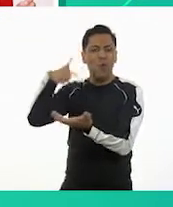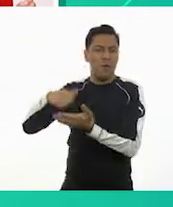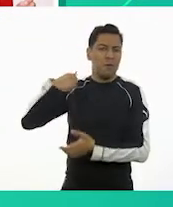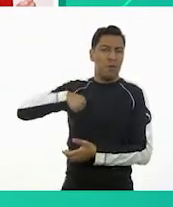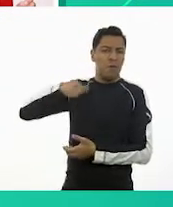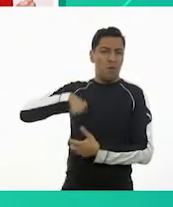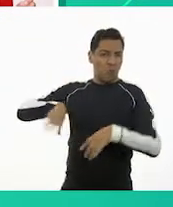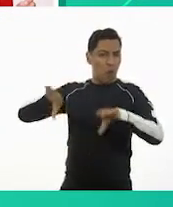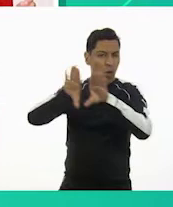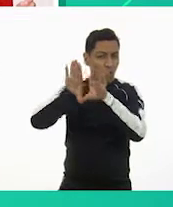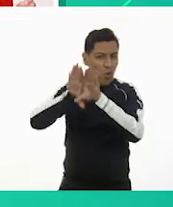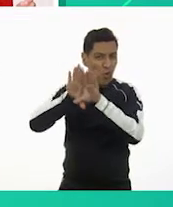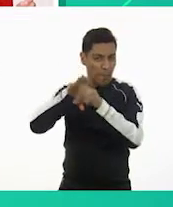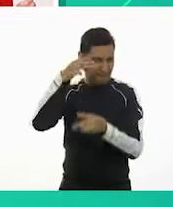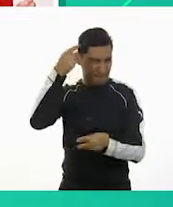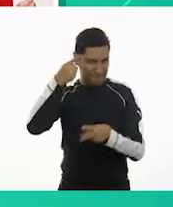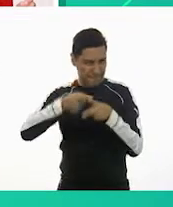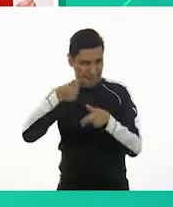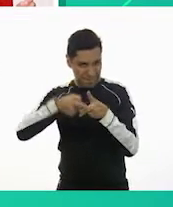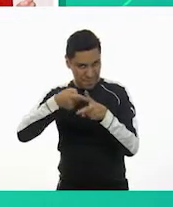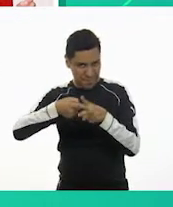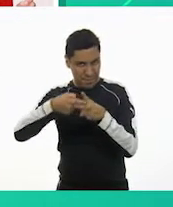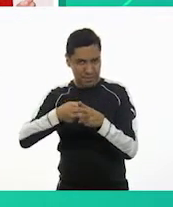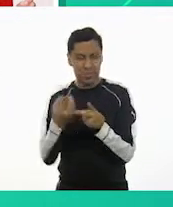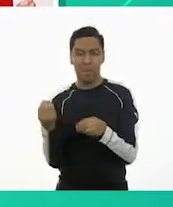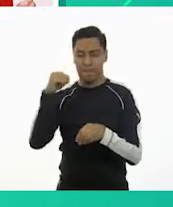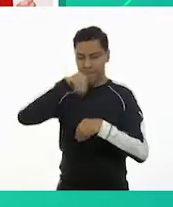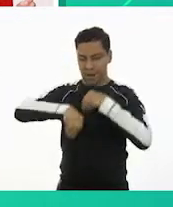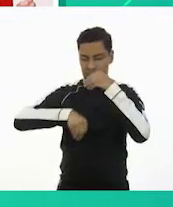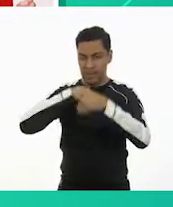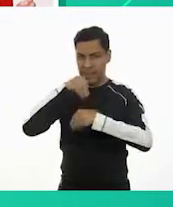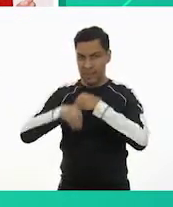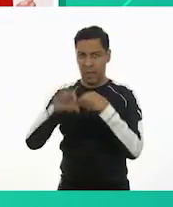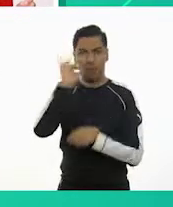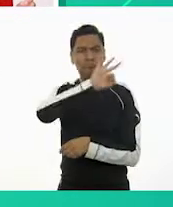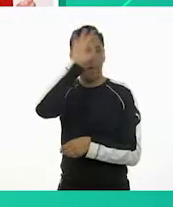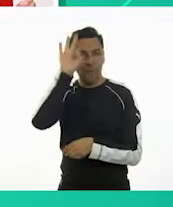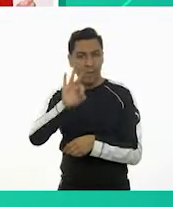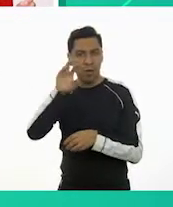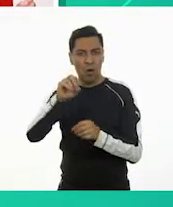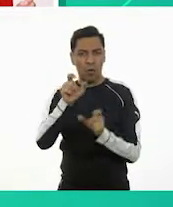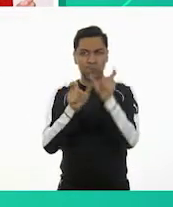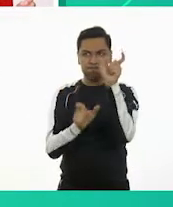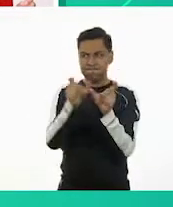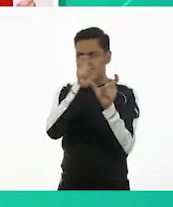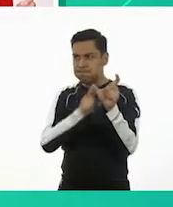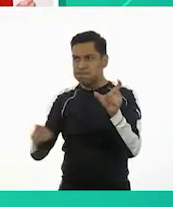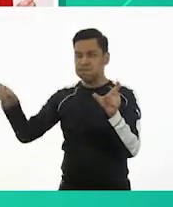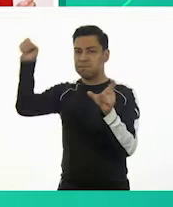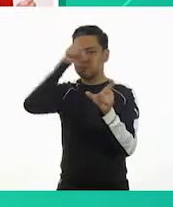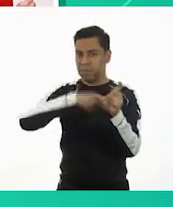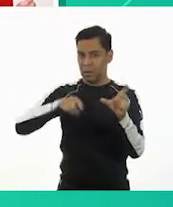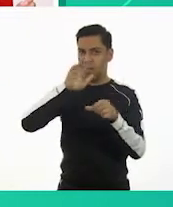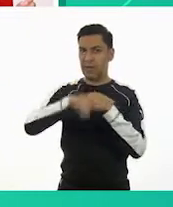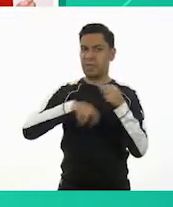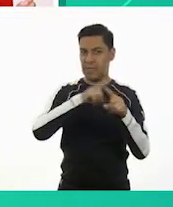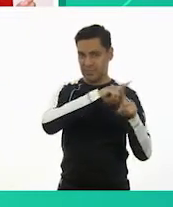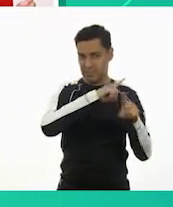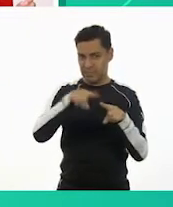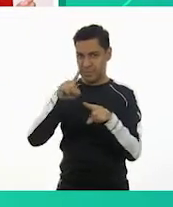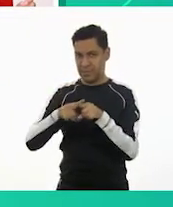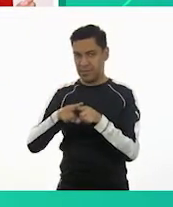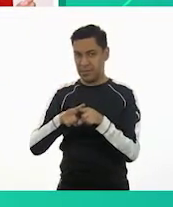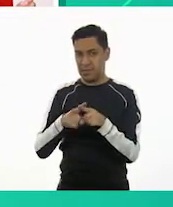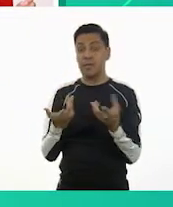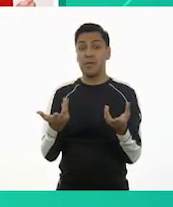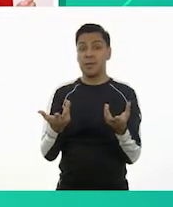tiempo. Con matemáticas, incluye datos en porcentajes o una gráfica circular sobre algunas especies. Y con